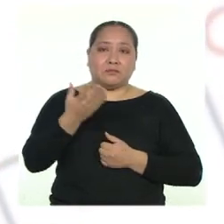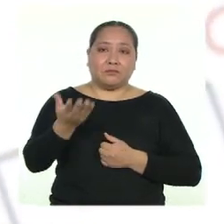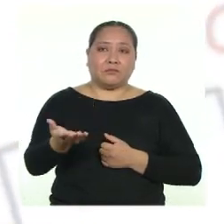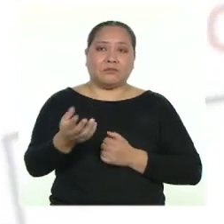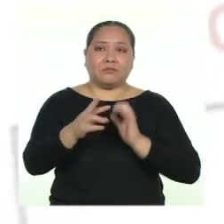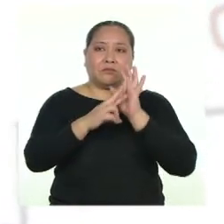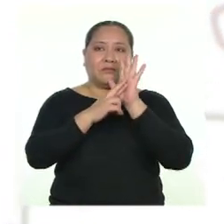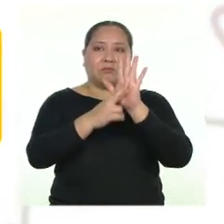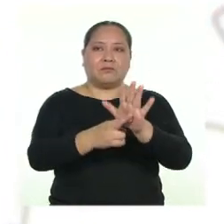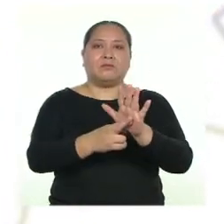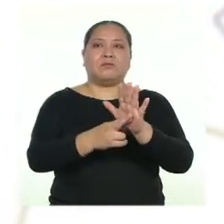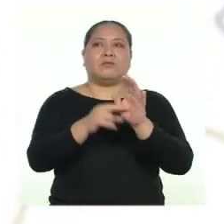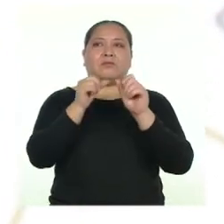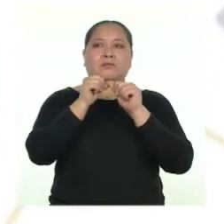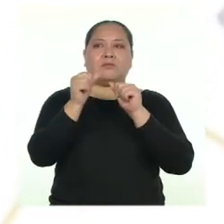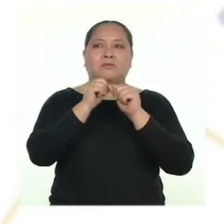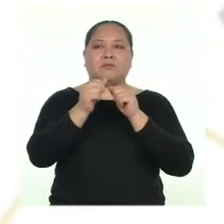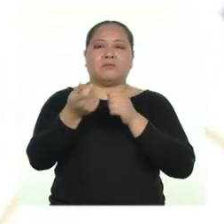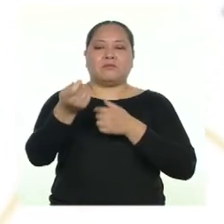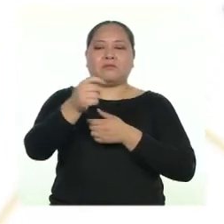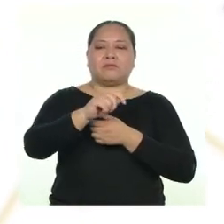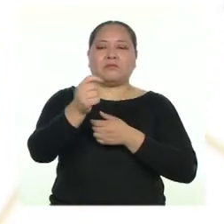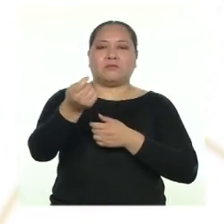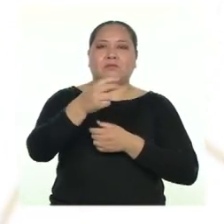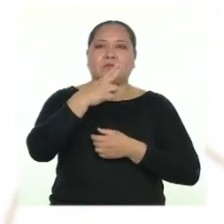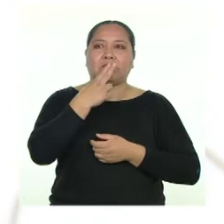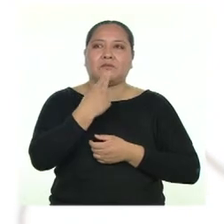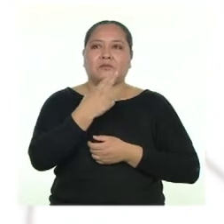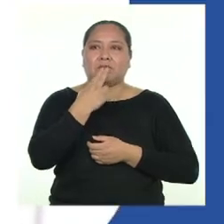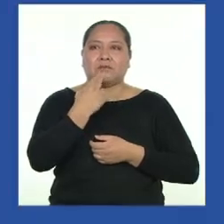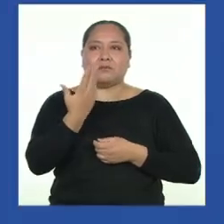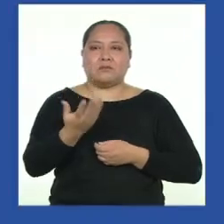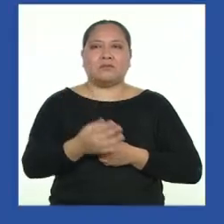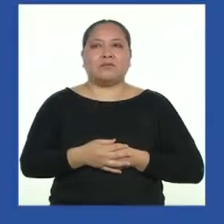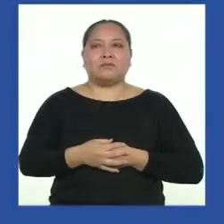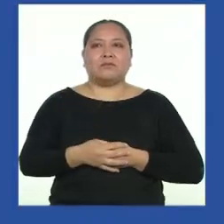vendrían a representar el número de cucharaditas de azúcar.